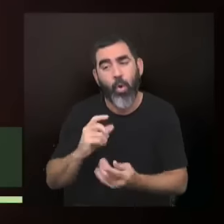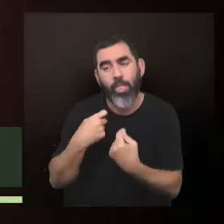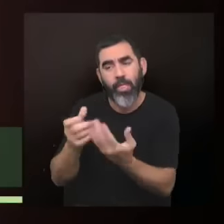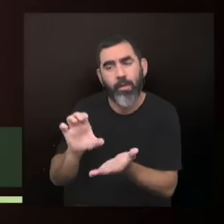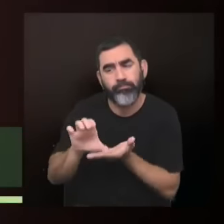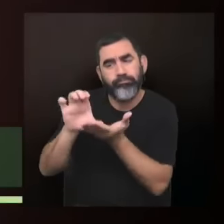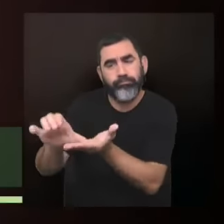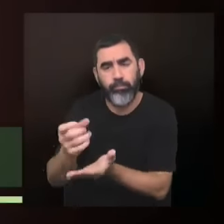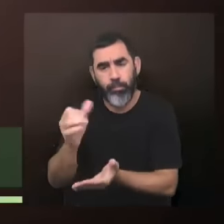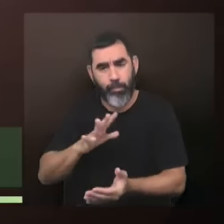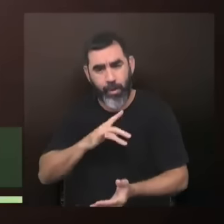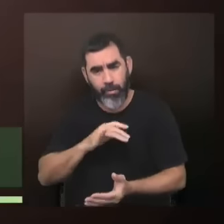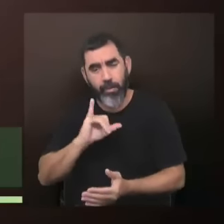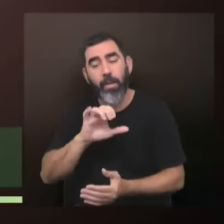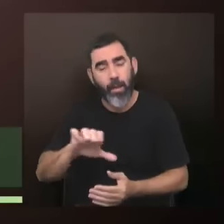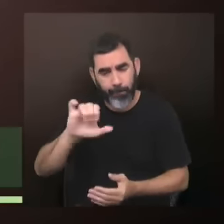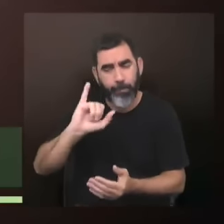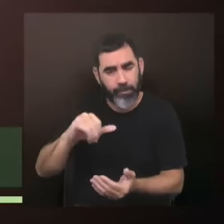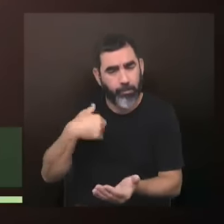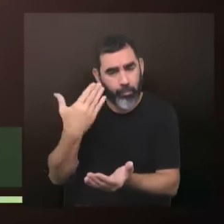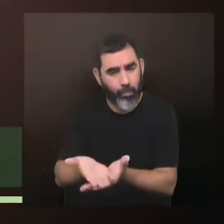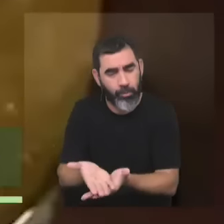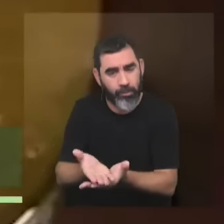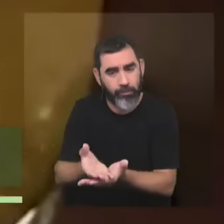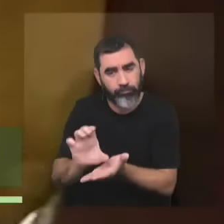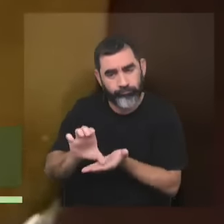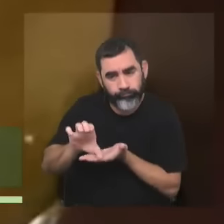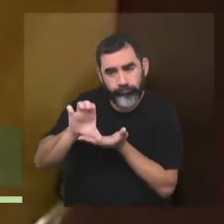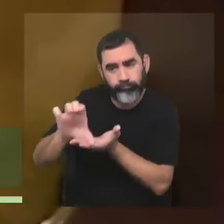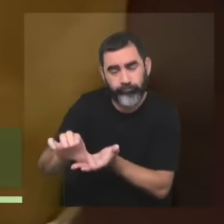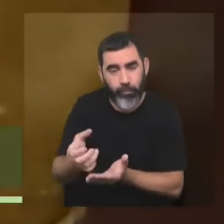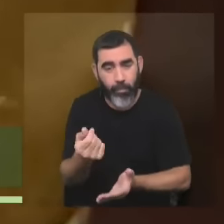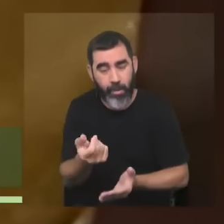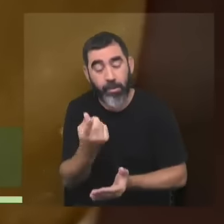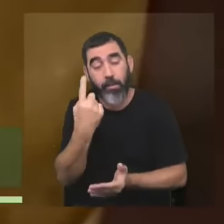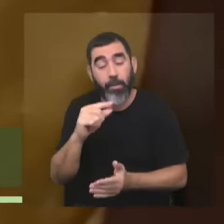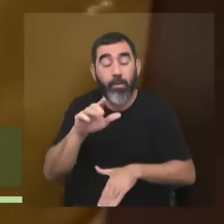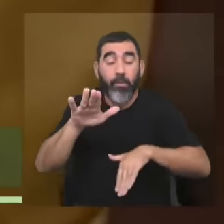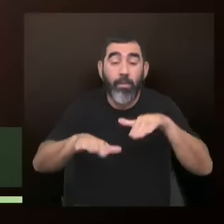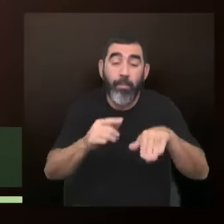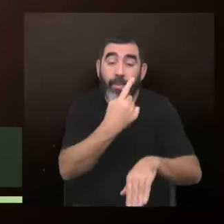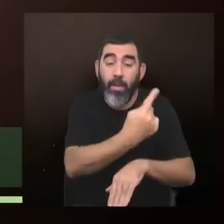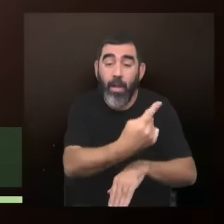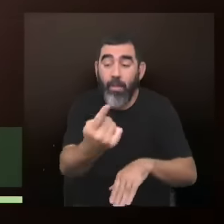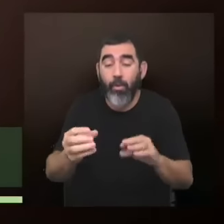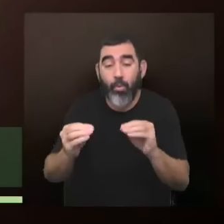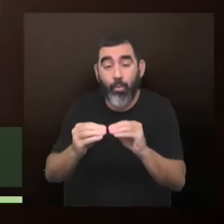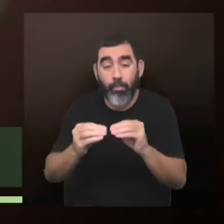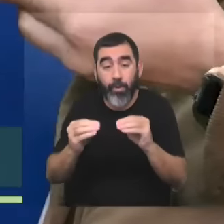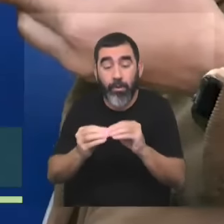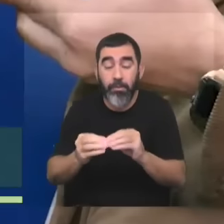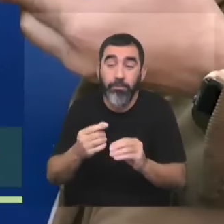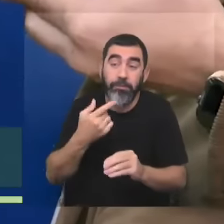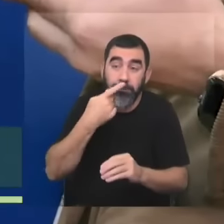casos sí sí la empresa plantea una serie de retiros incentivados Pero bueno eso va a ser para que cada compañero que entienda